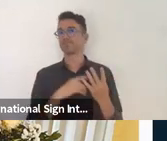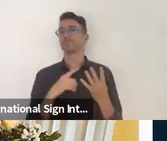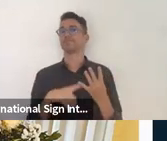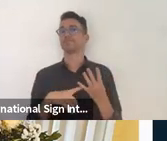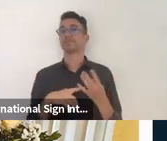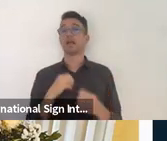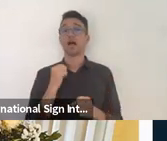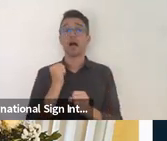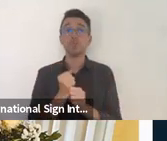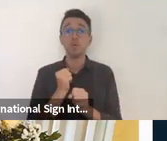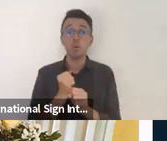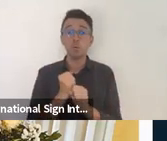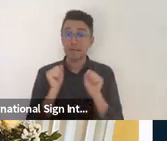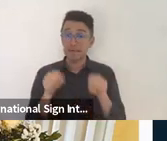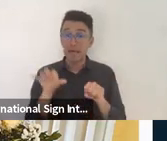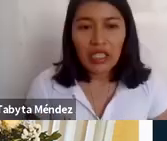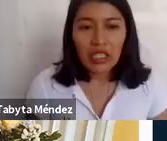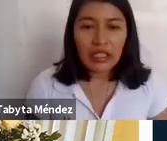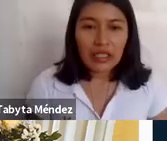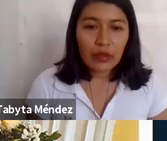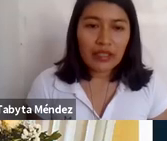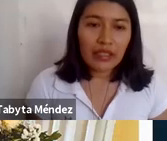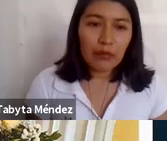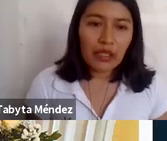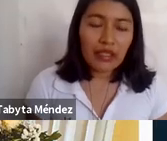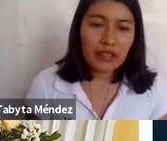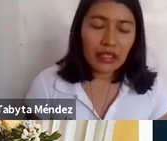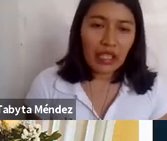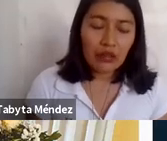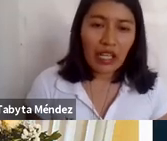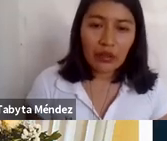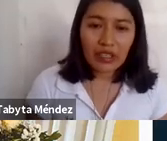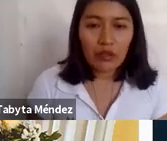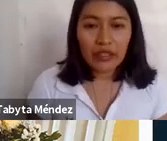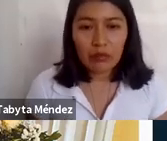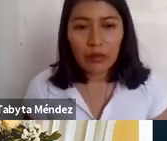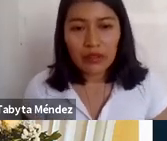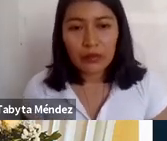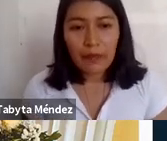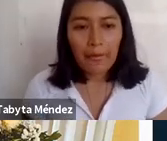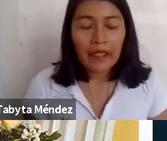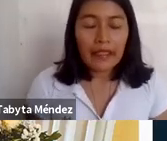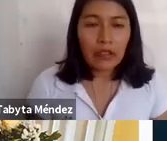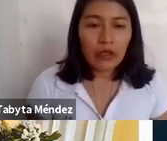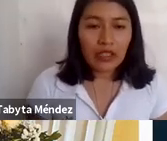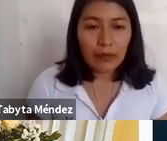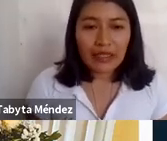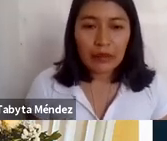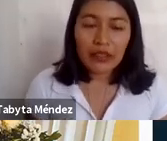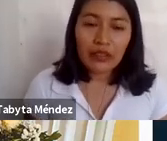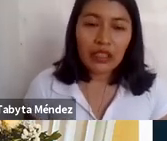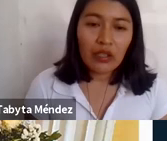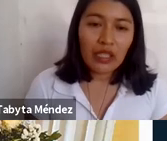propias no tienen derecho propietario, y eso hace que puedan ser desalojados en cualquier momento. En cuanto a